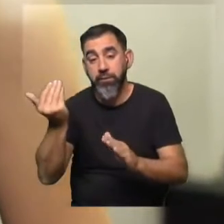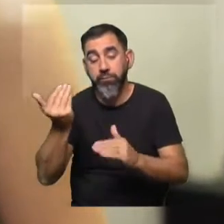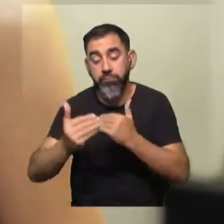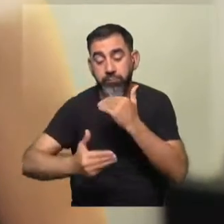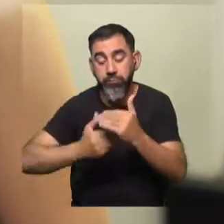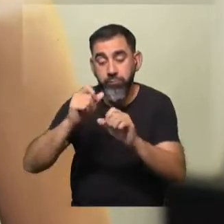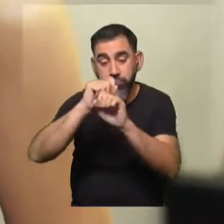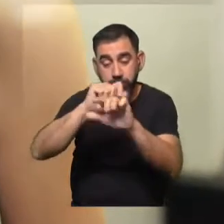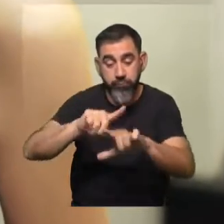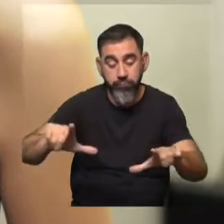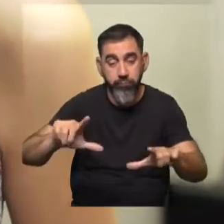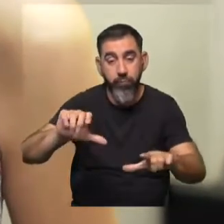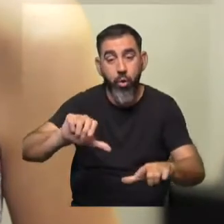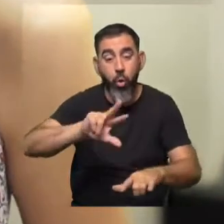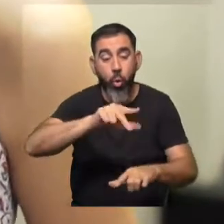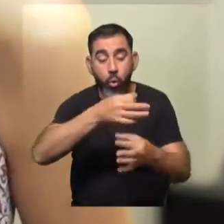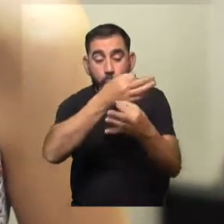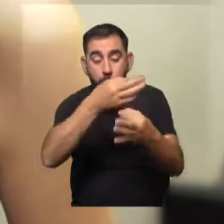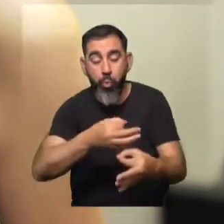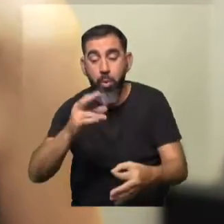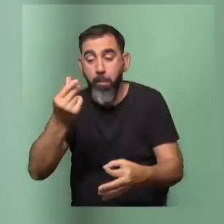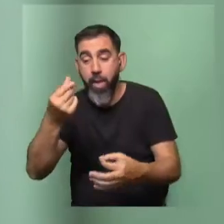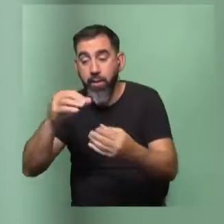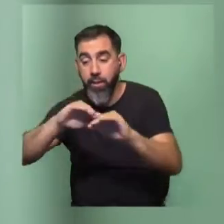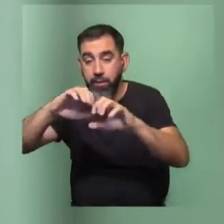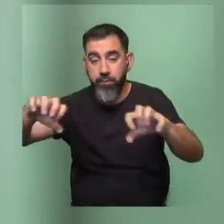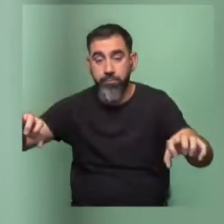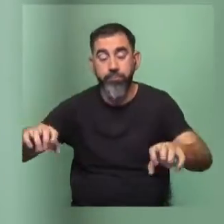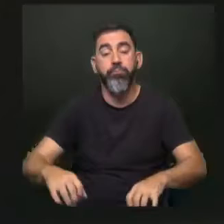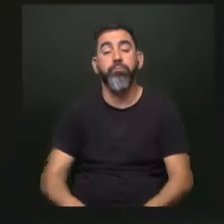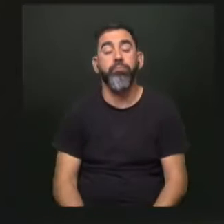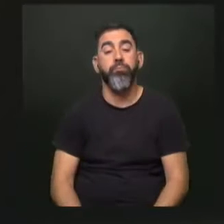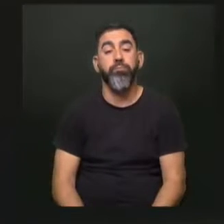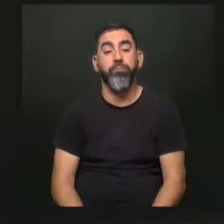purificación, se obtiene el oro puro y la plata pura.